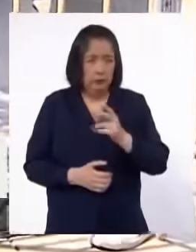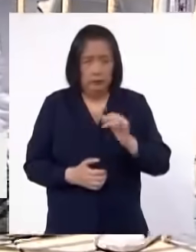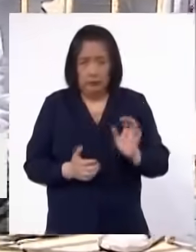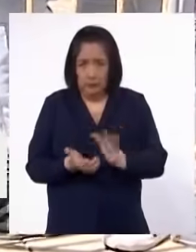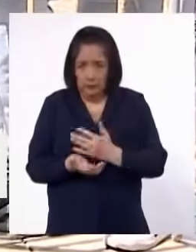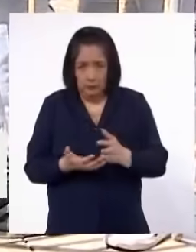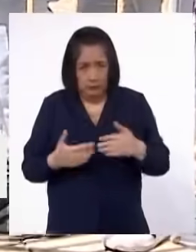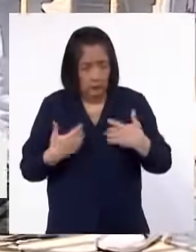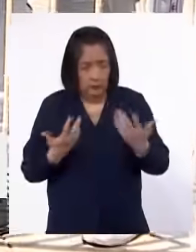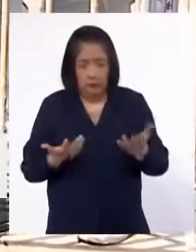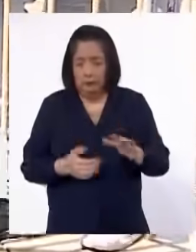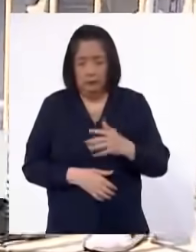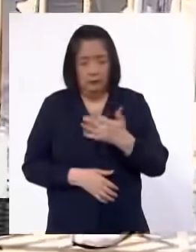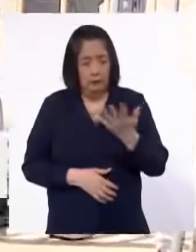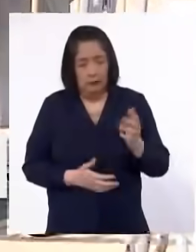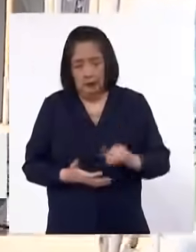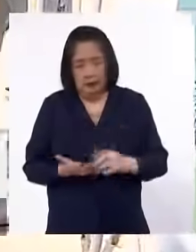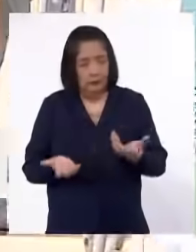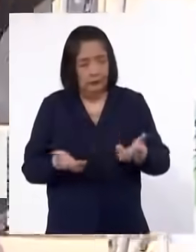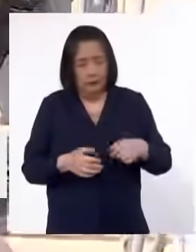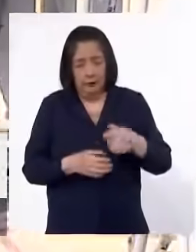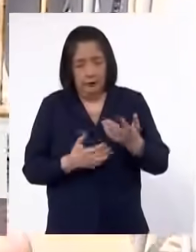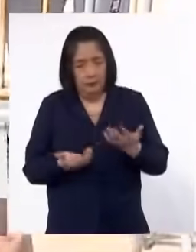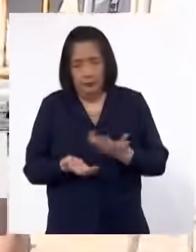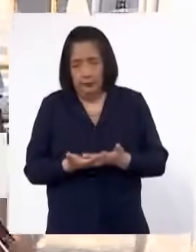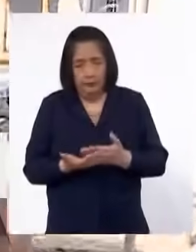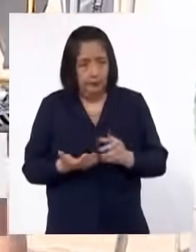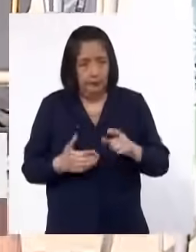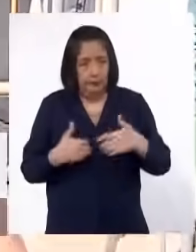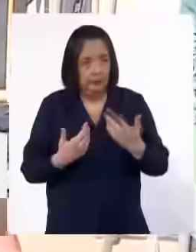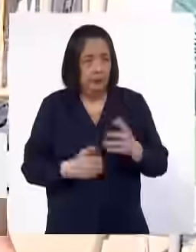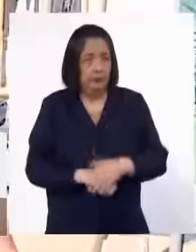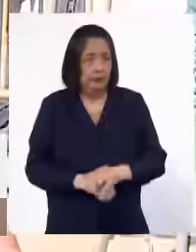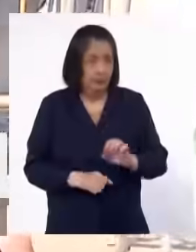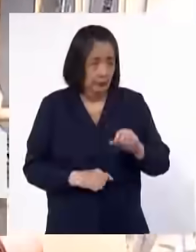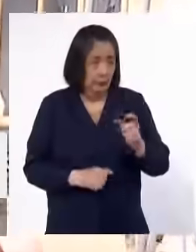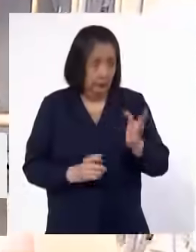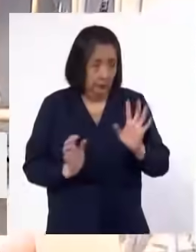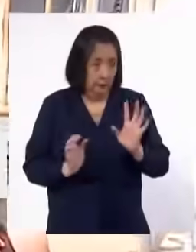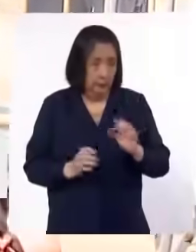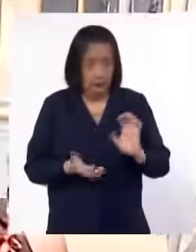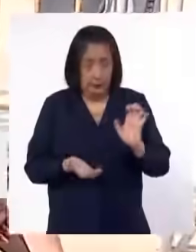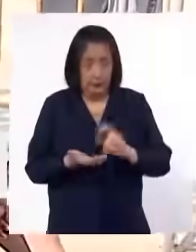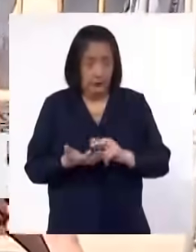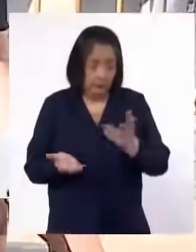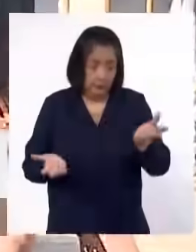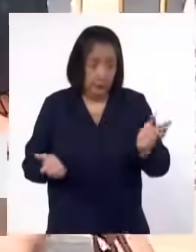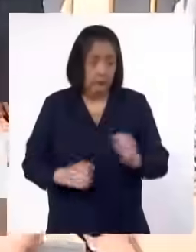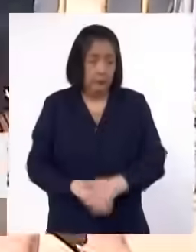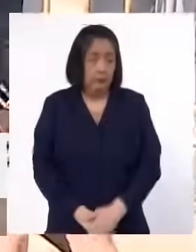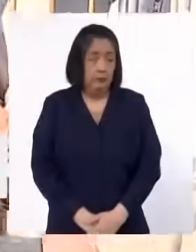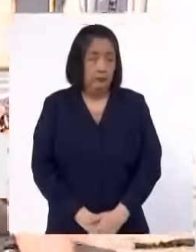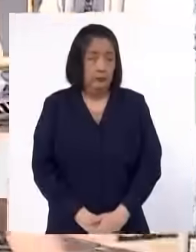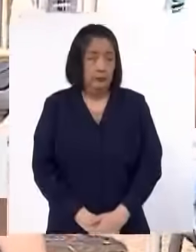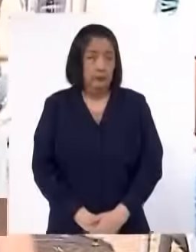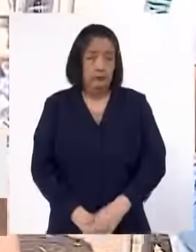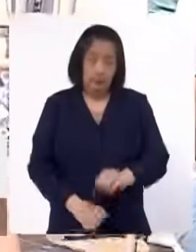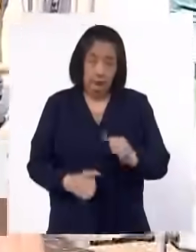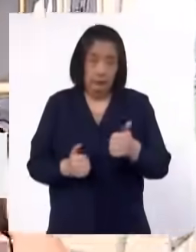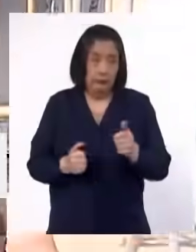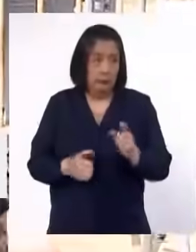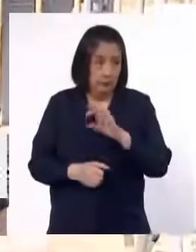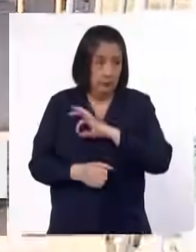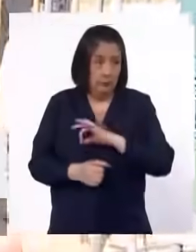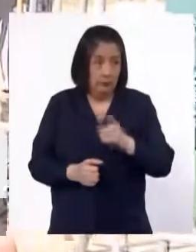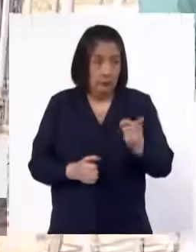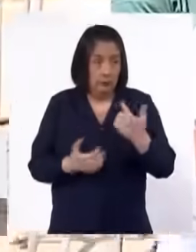no le pueden tomar la prueba? No hay prueba, no hay reactivo, no hay prueba, no. Bien, eso es importante denunciar de salud, ¿no? Claro, deberían de dar. Claro. Bueno, esto